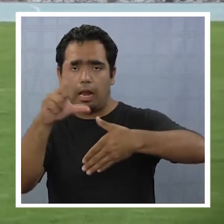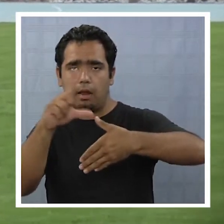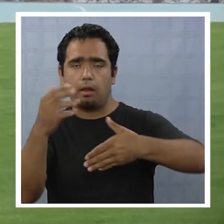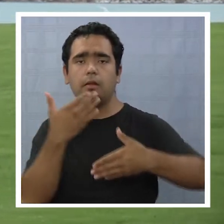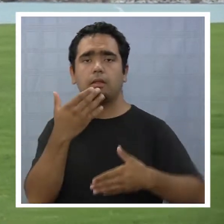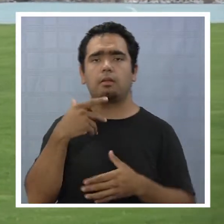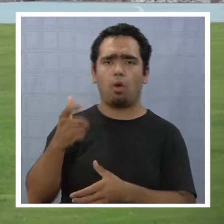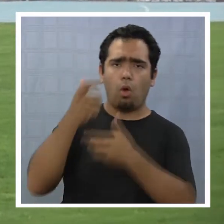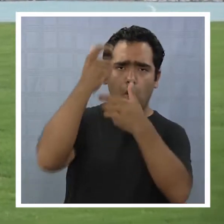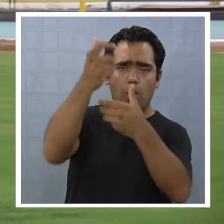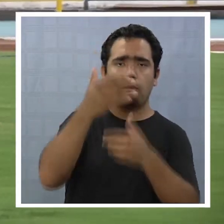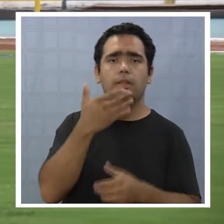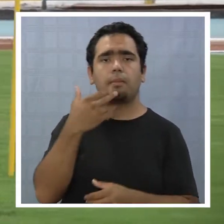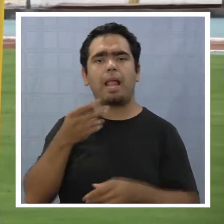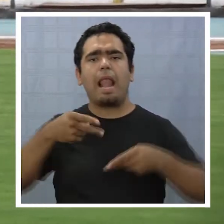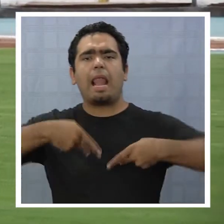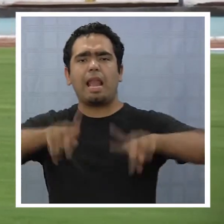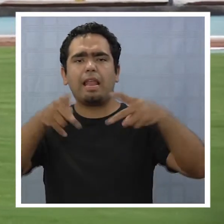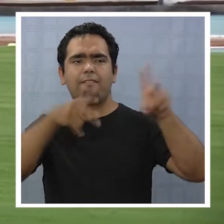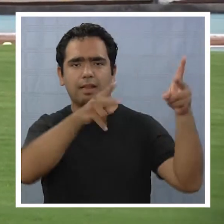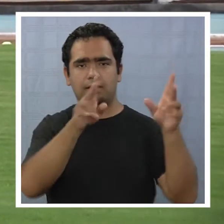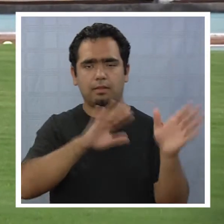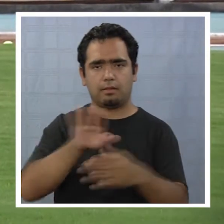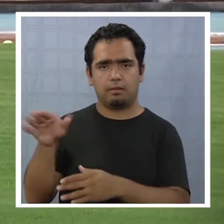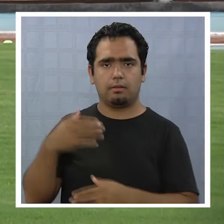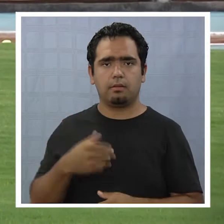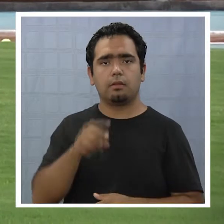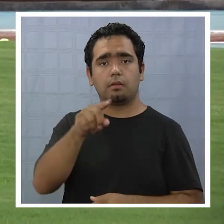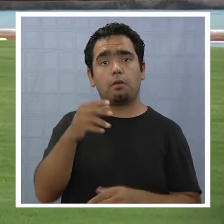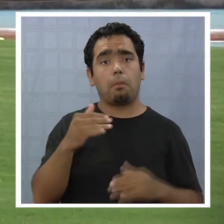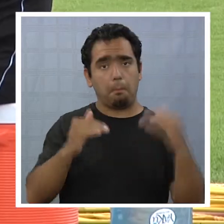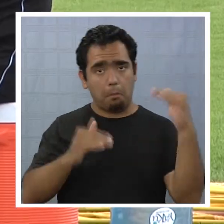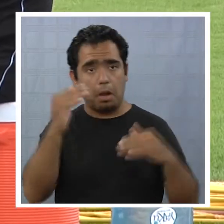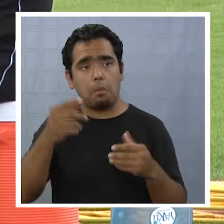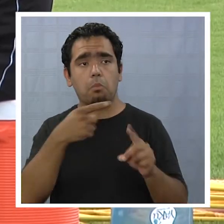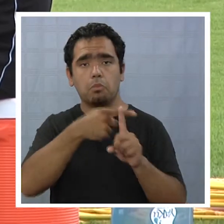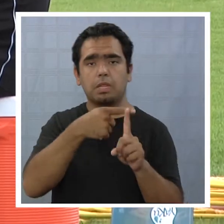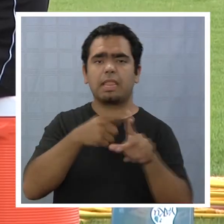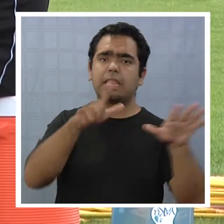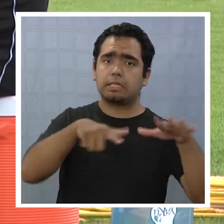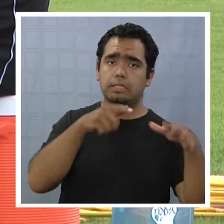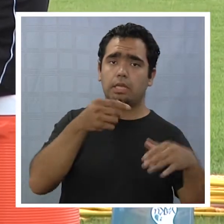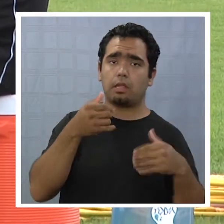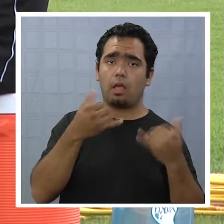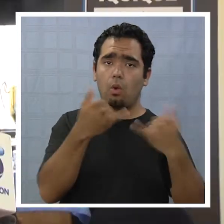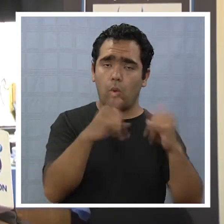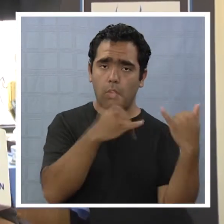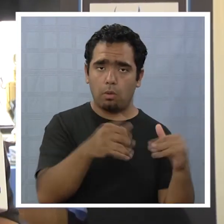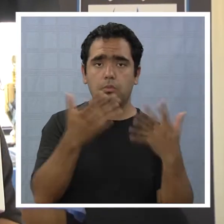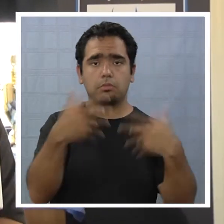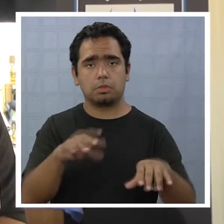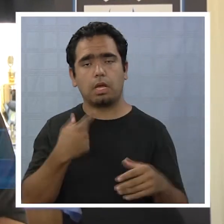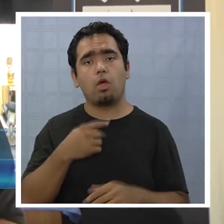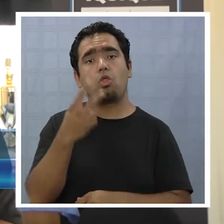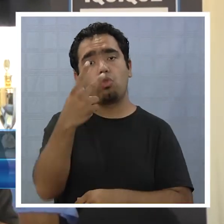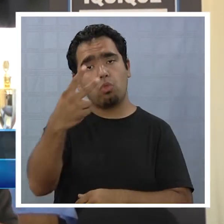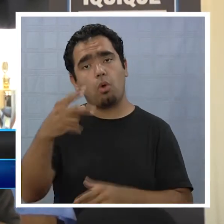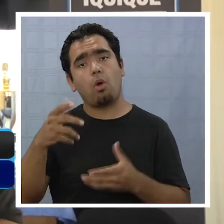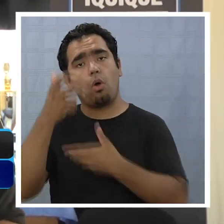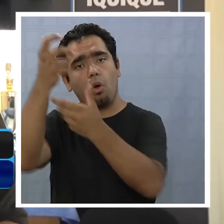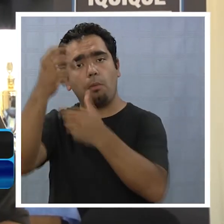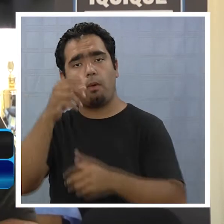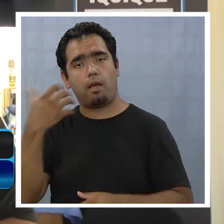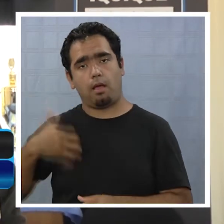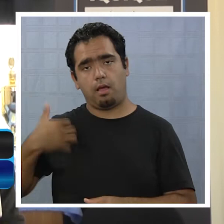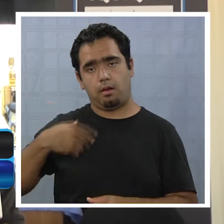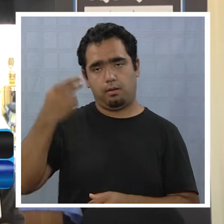partidos de Copa Sudamericana y Libertadores. Fue un balance positivo, jugué 17 partidos del torneo, 2